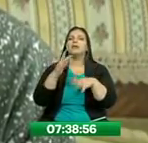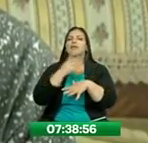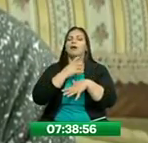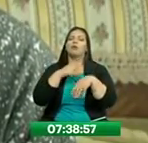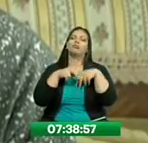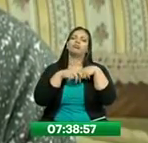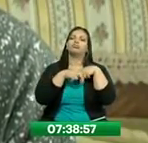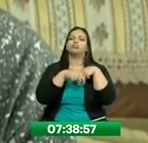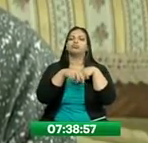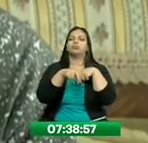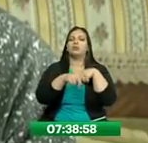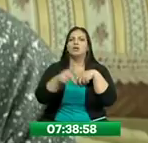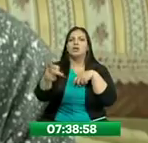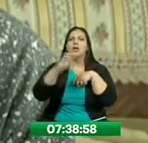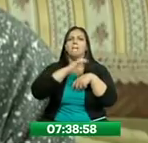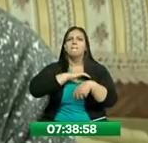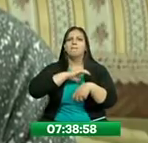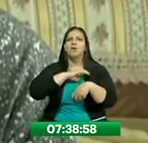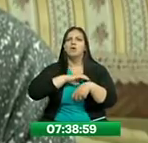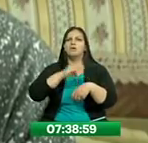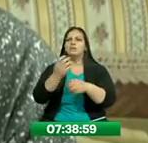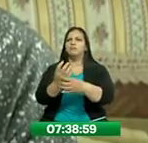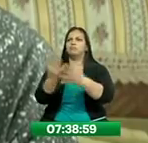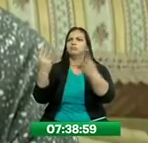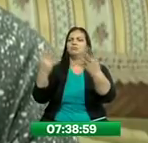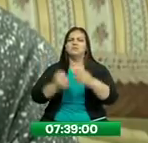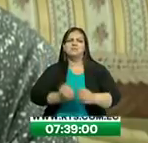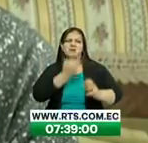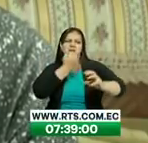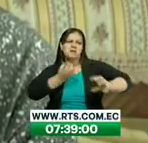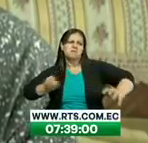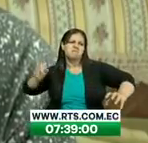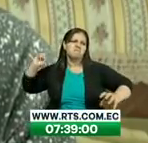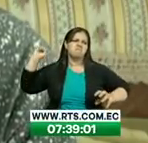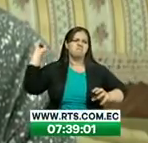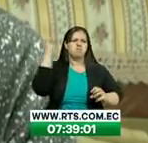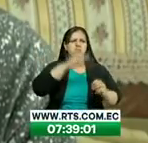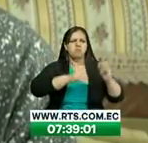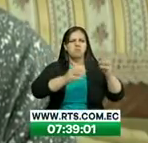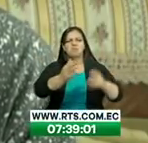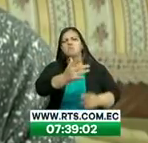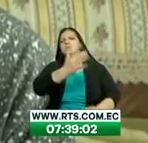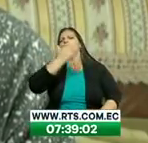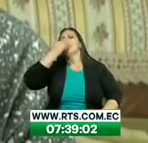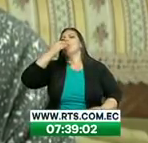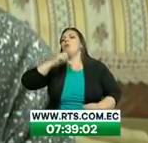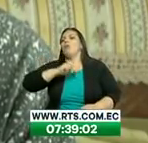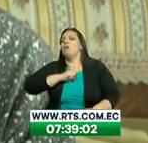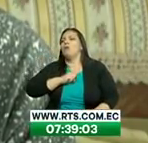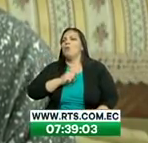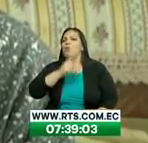comenzaron a lanzarnos bombas lacrimógenas, las cuales una de esas, que era una bomba de proyectil,